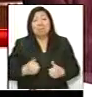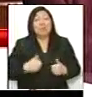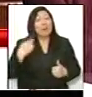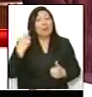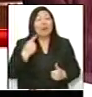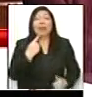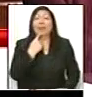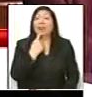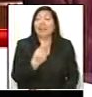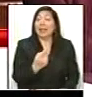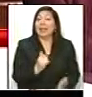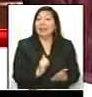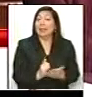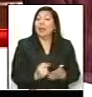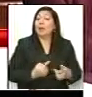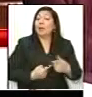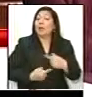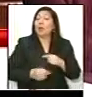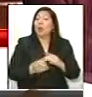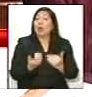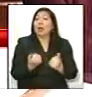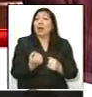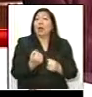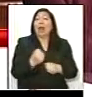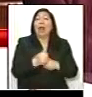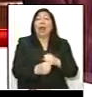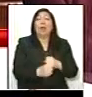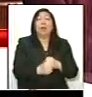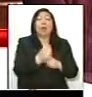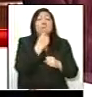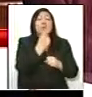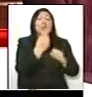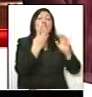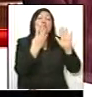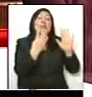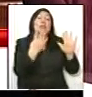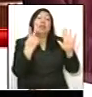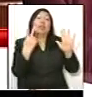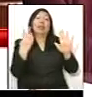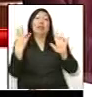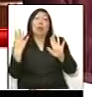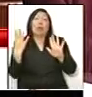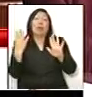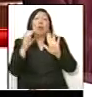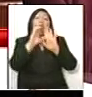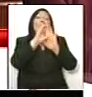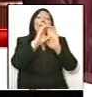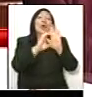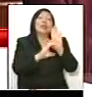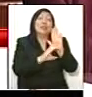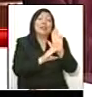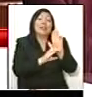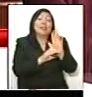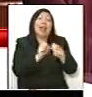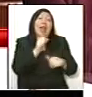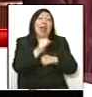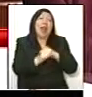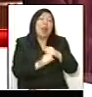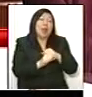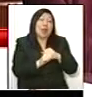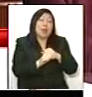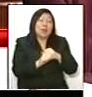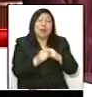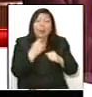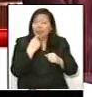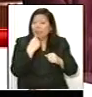Dijimos que había que volver a la Constitución del año 79. Lo dijimos. Y inclusive el año 2000 se